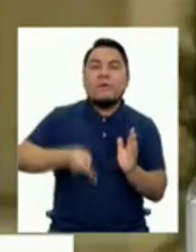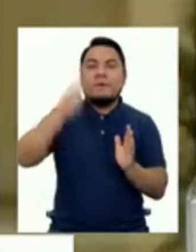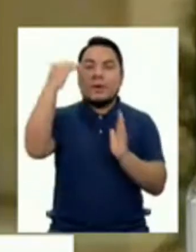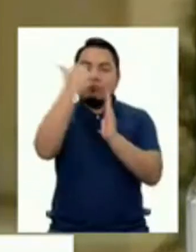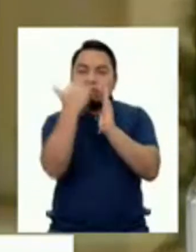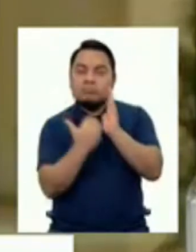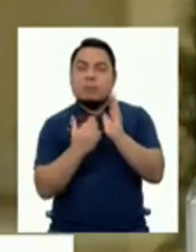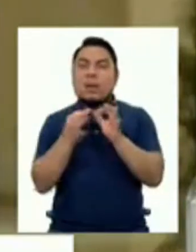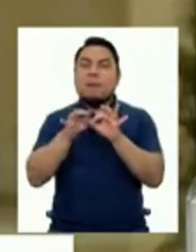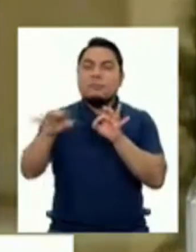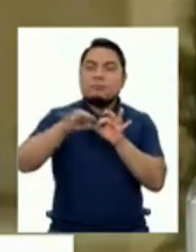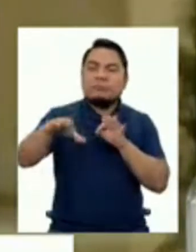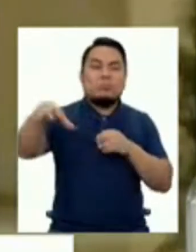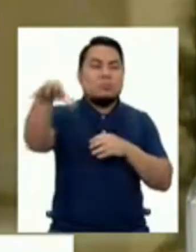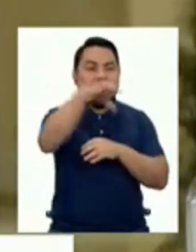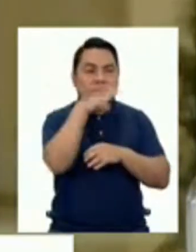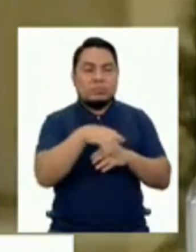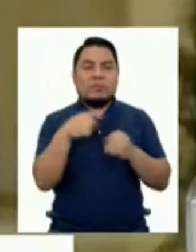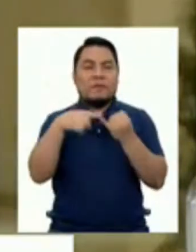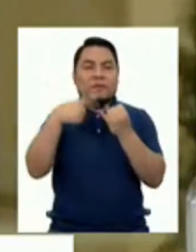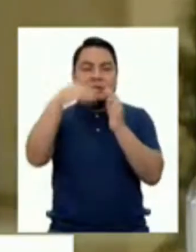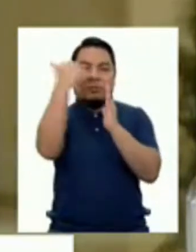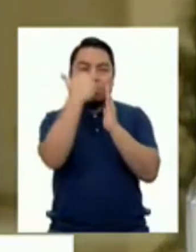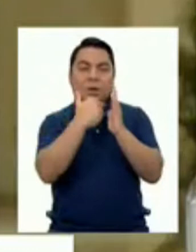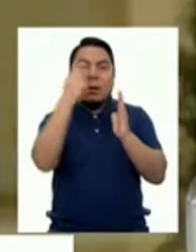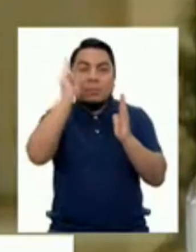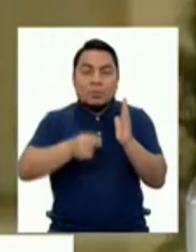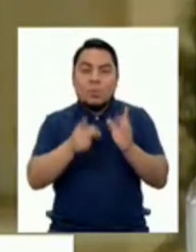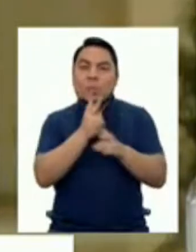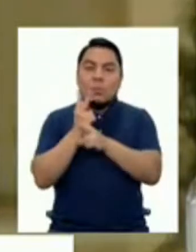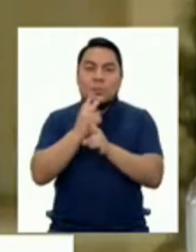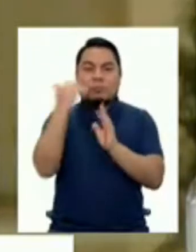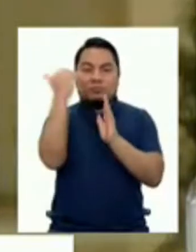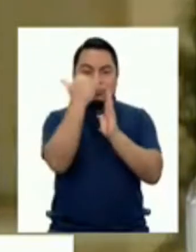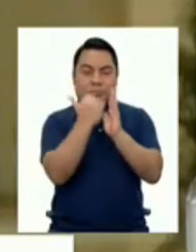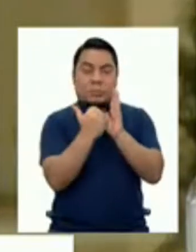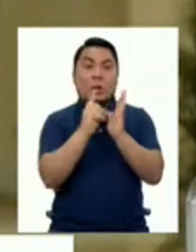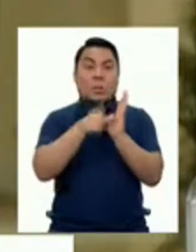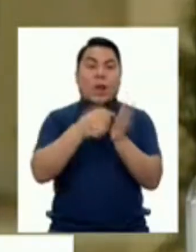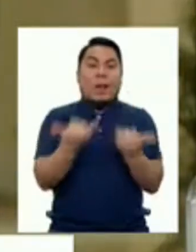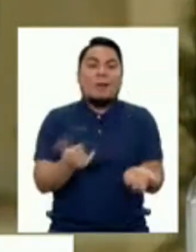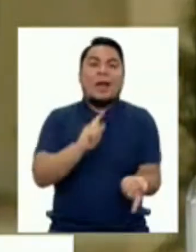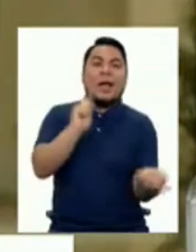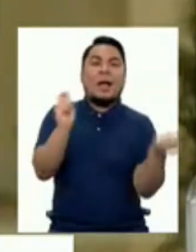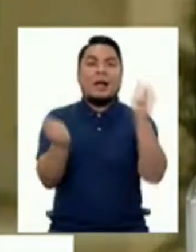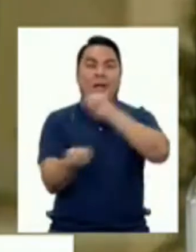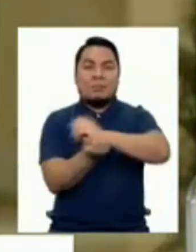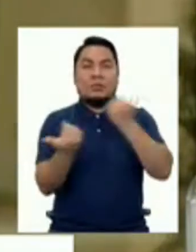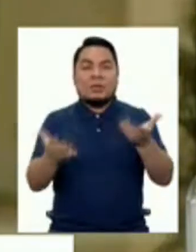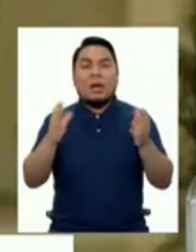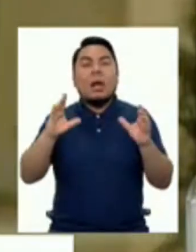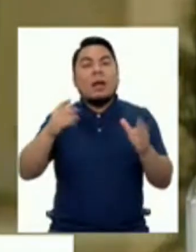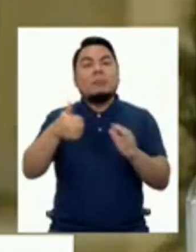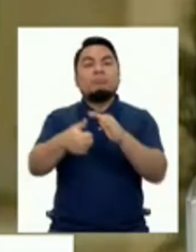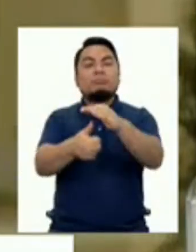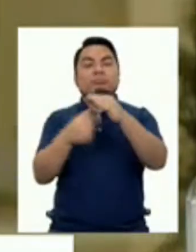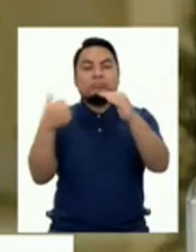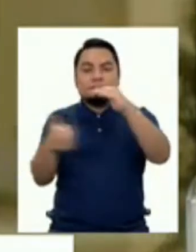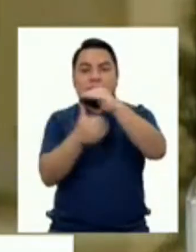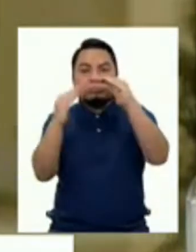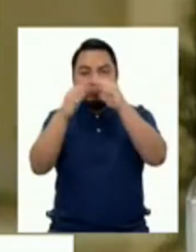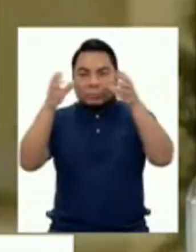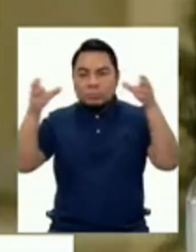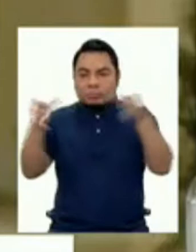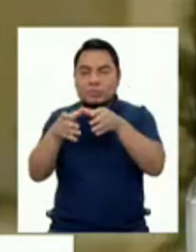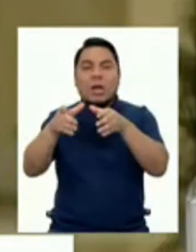regiones, por sectores, a una cuarentena focalizada. Esta cuarentena